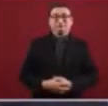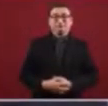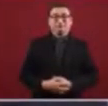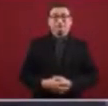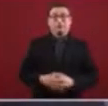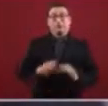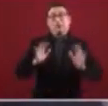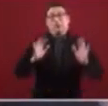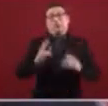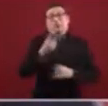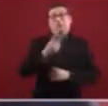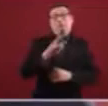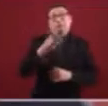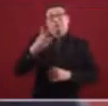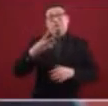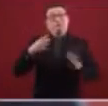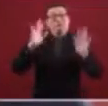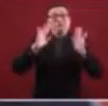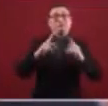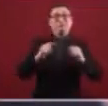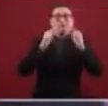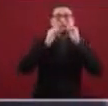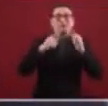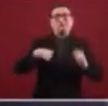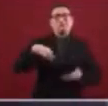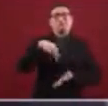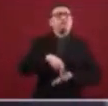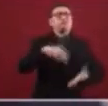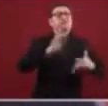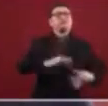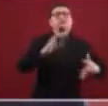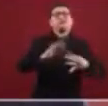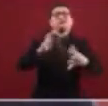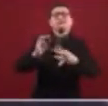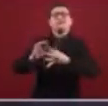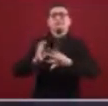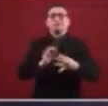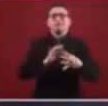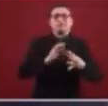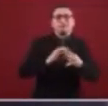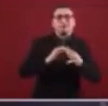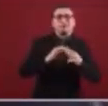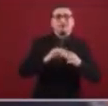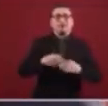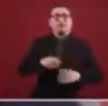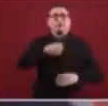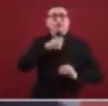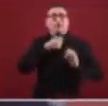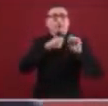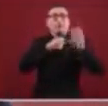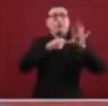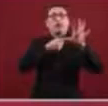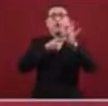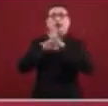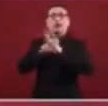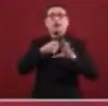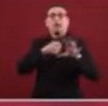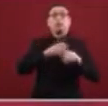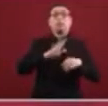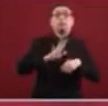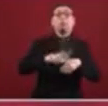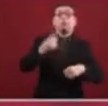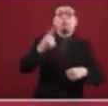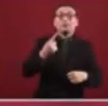o 2 o 3, de todas maneras hablaba en el aparato de sonido, porque estaban desde la